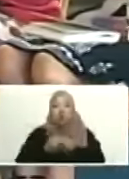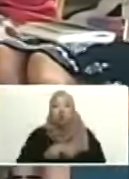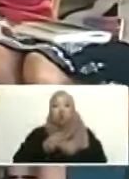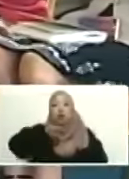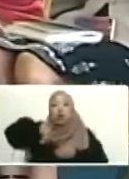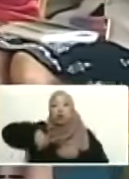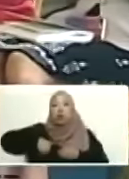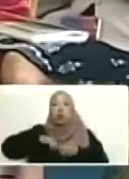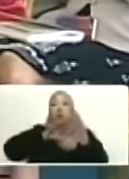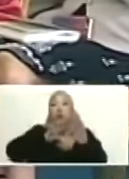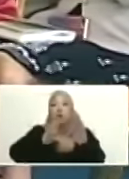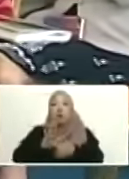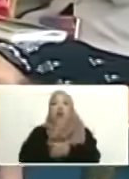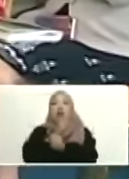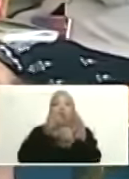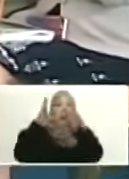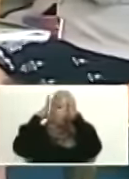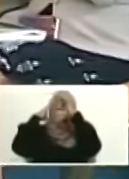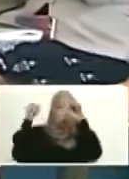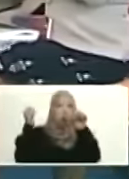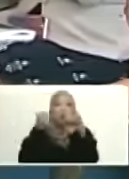buena demostración de diplomacia.